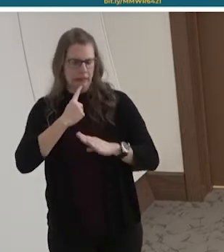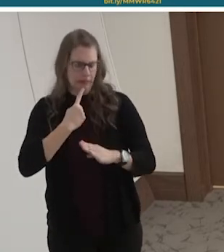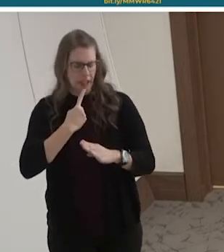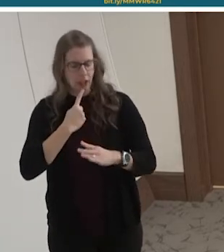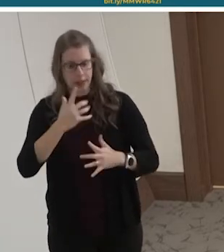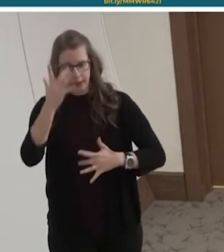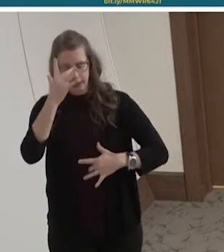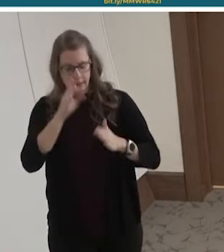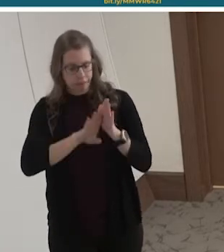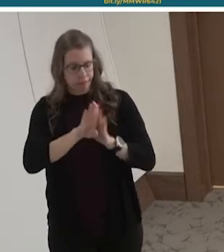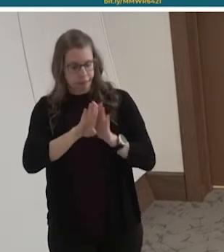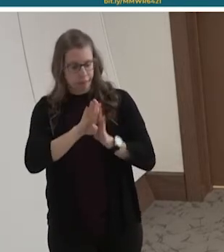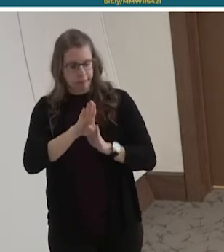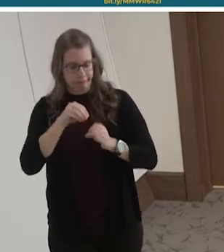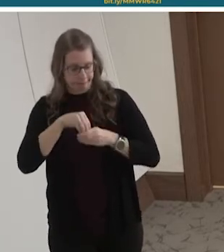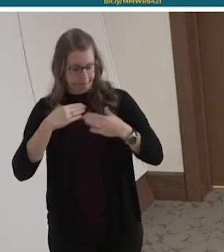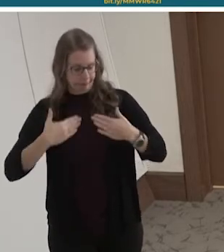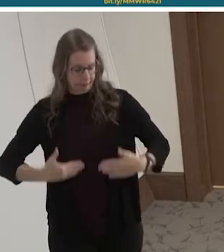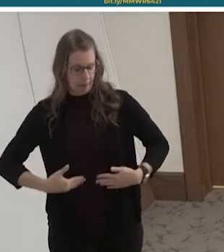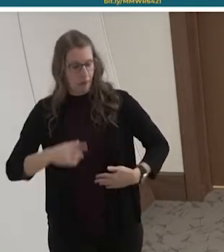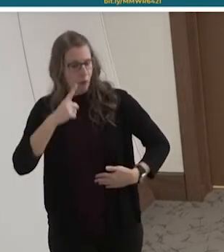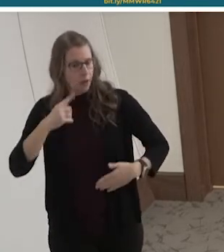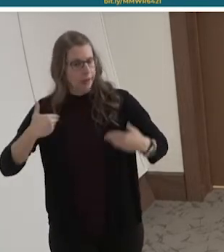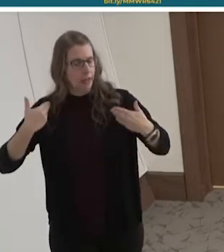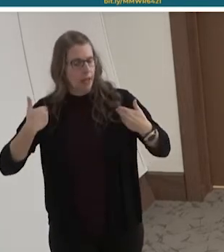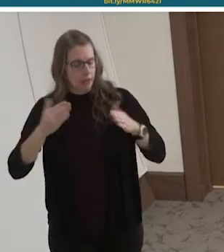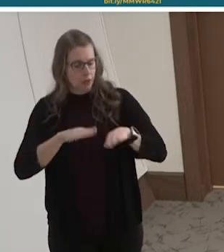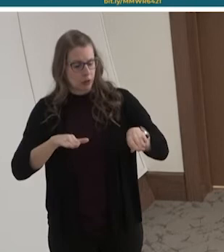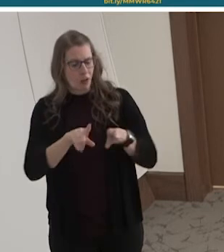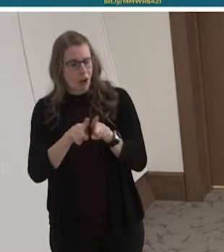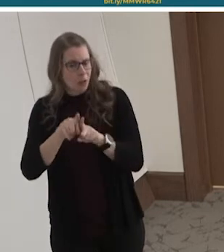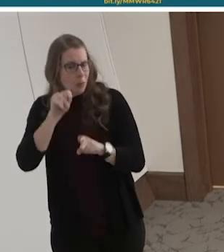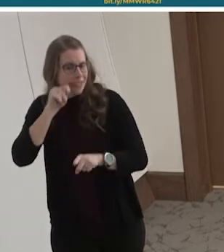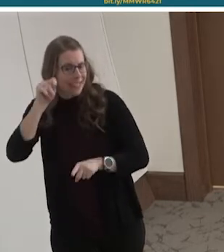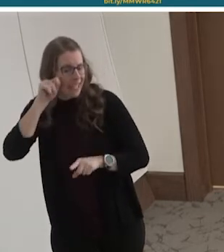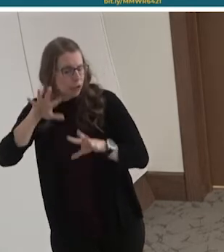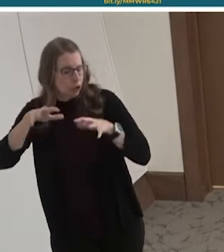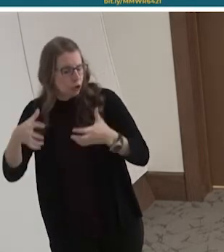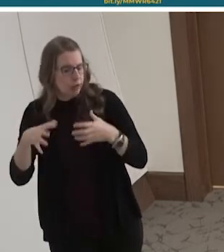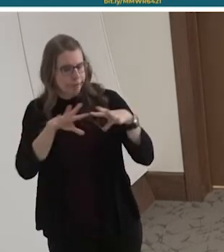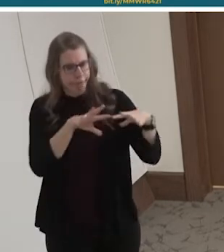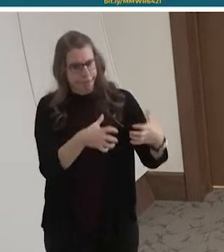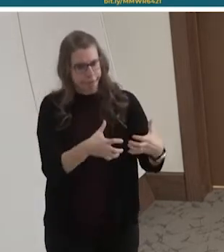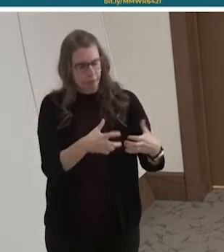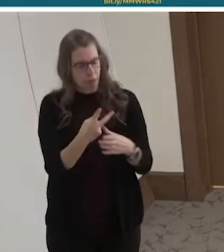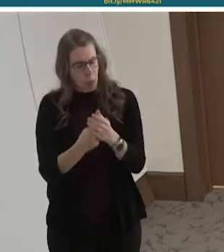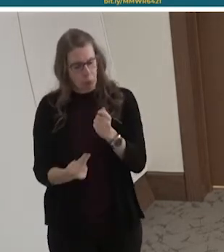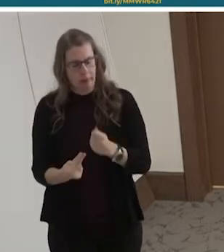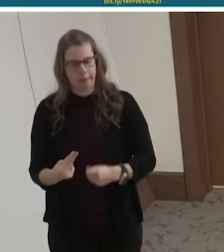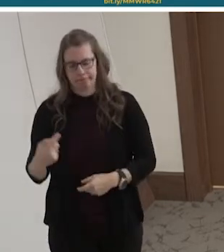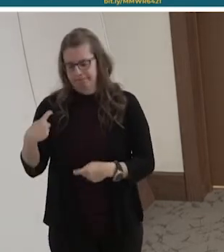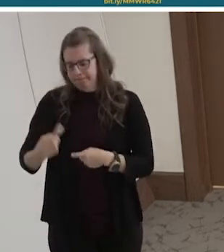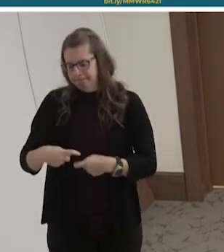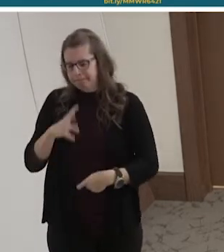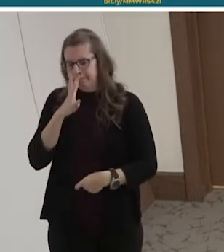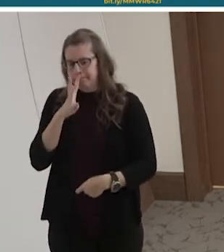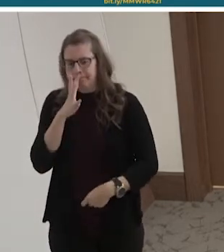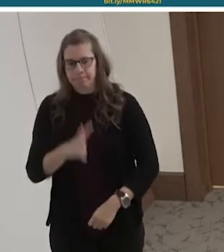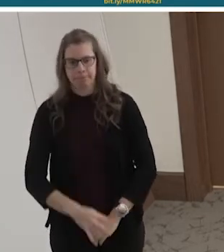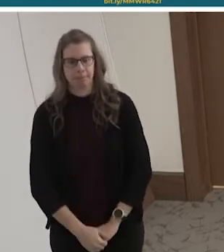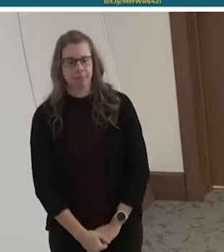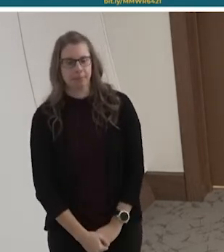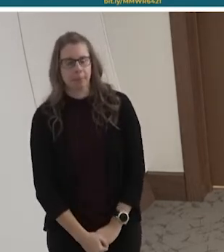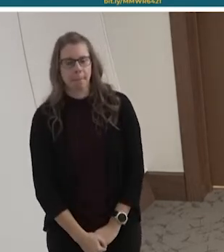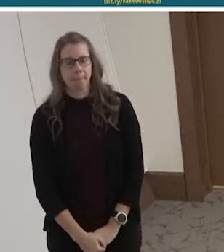from COVID-19 in young children and teenagers. Y esto evita,